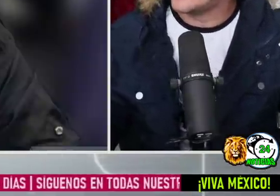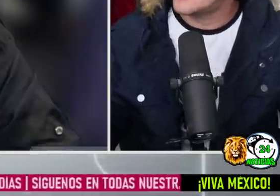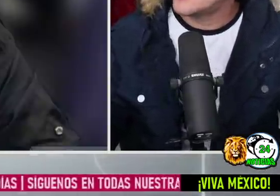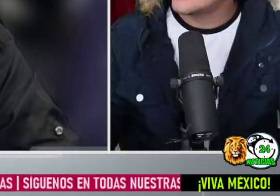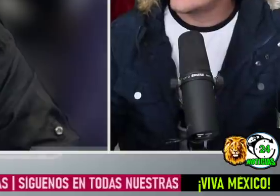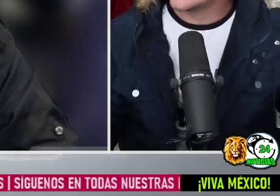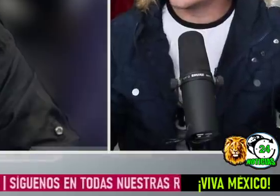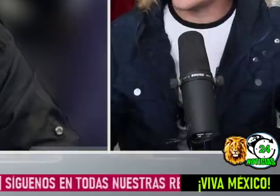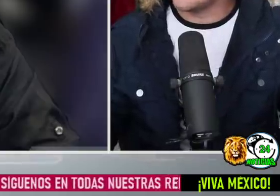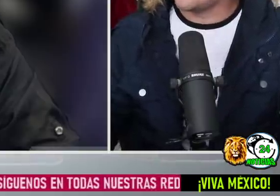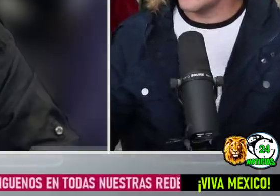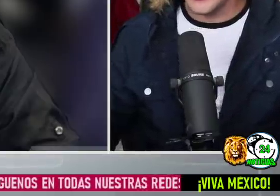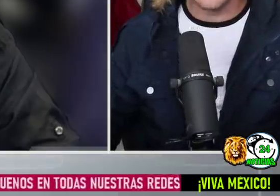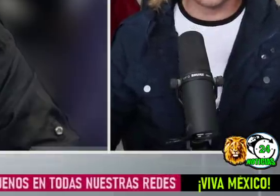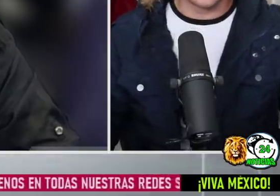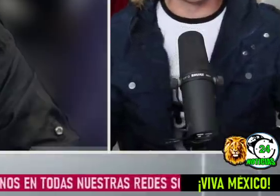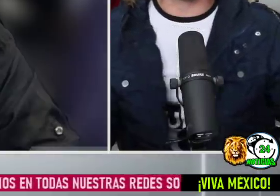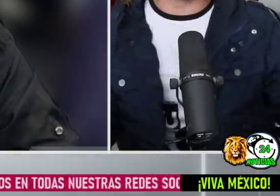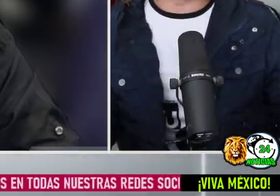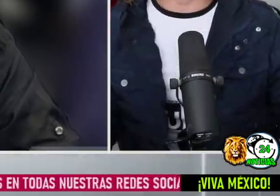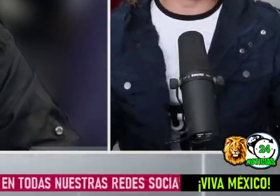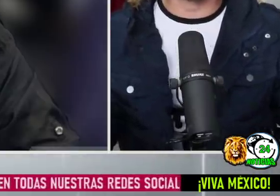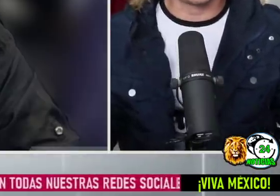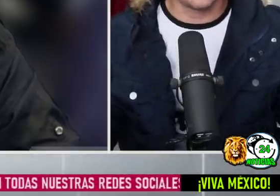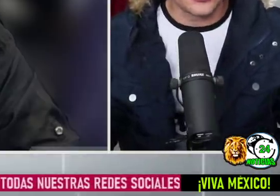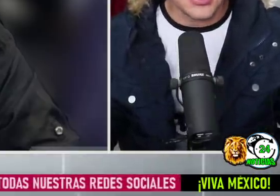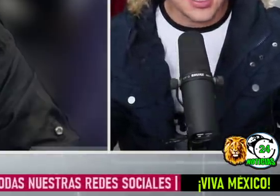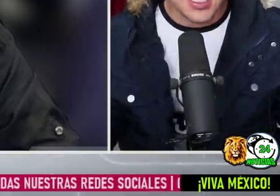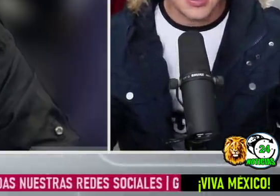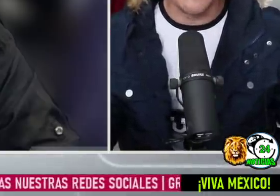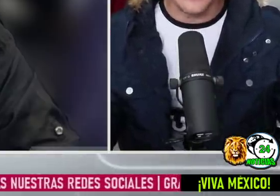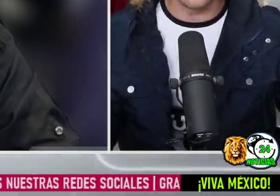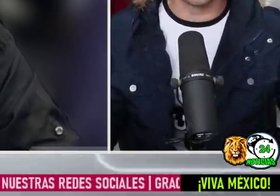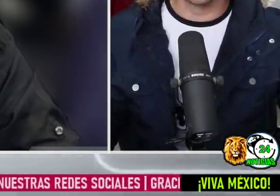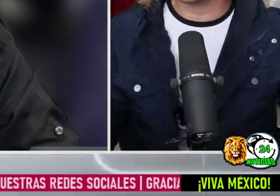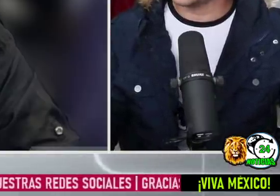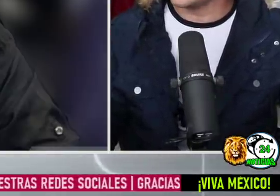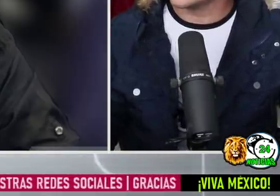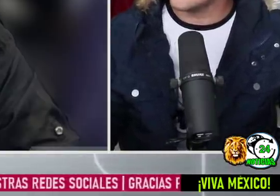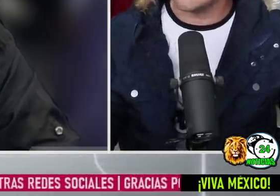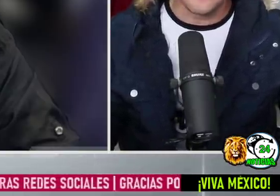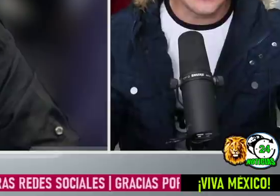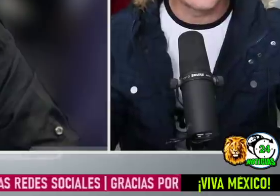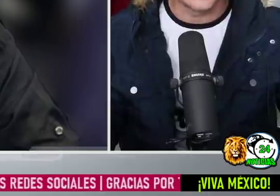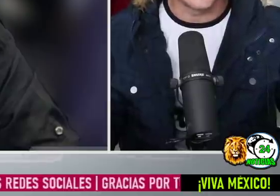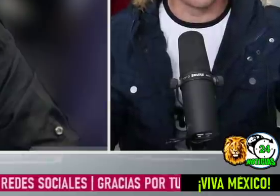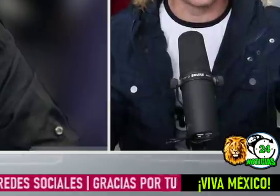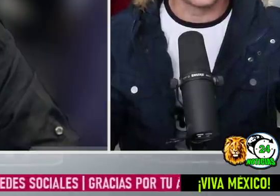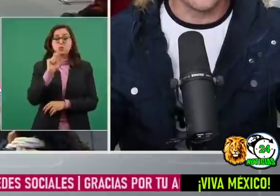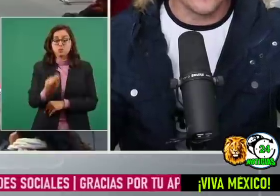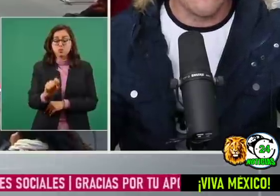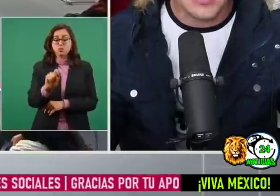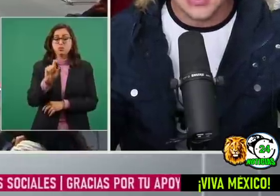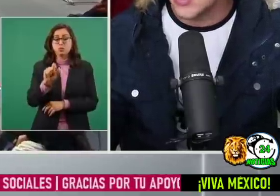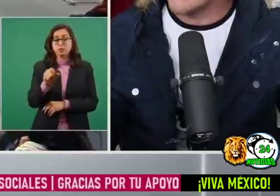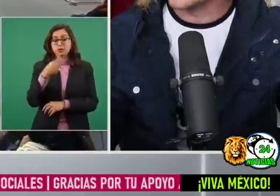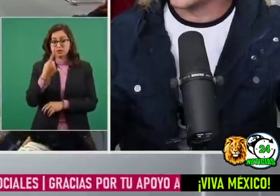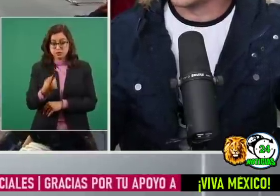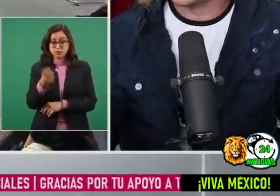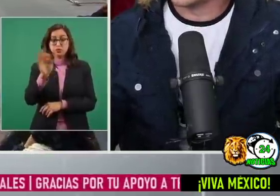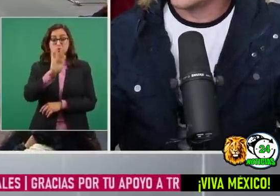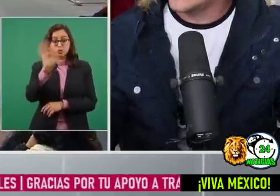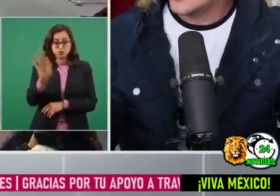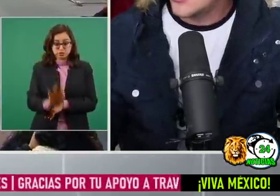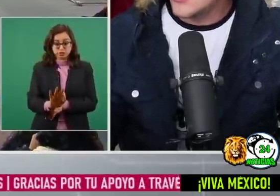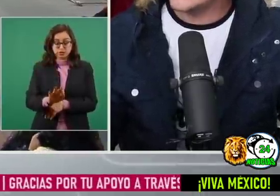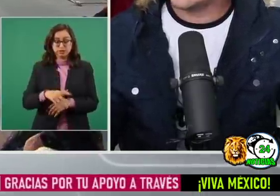trampa que estaban poniendo en la conferencia matutina, hablando justamente de Félix Salgado Macedonio. Félix Salgado